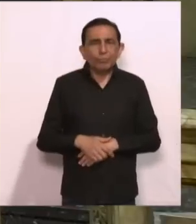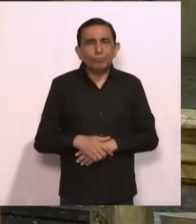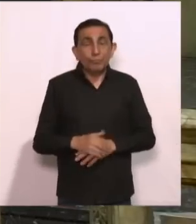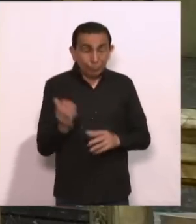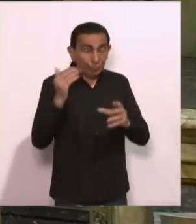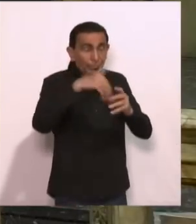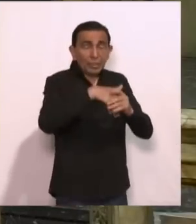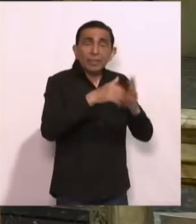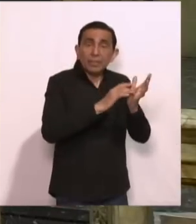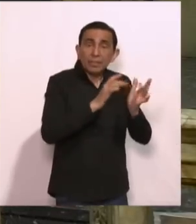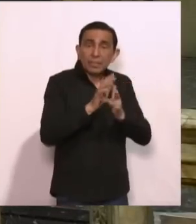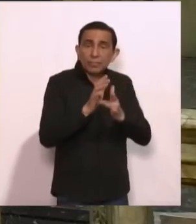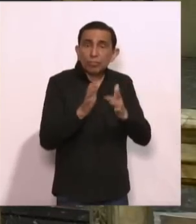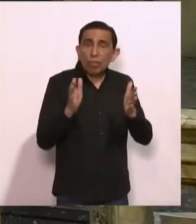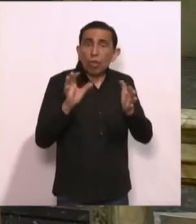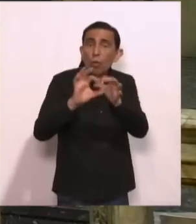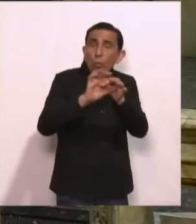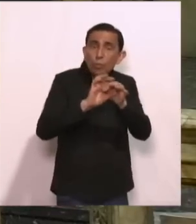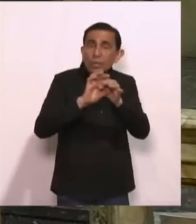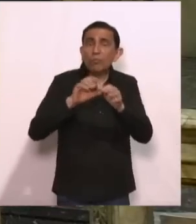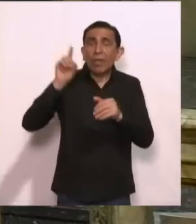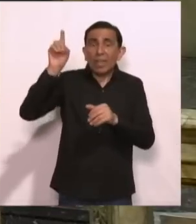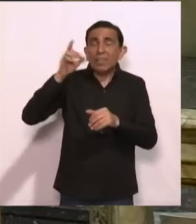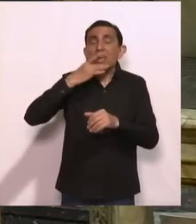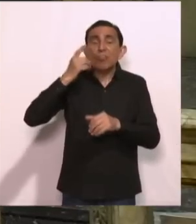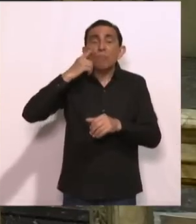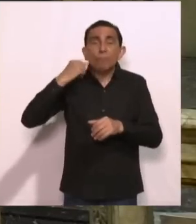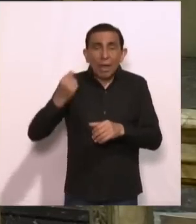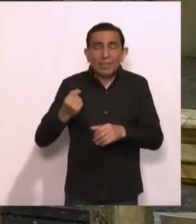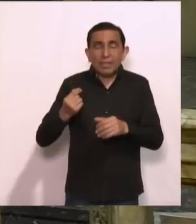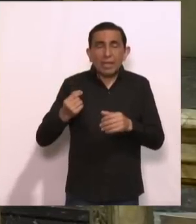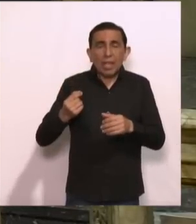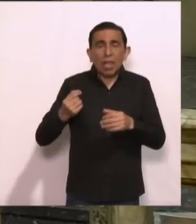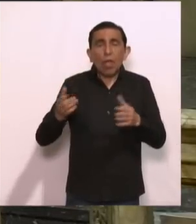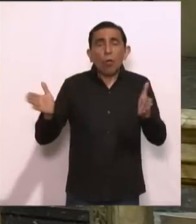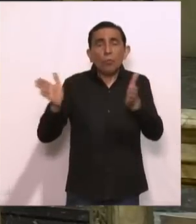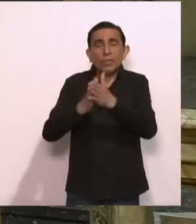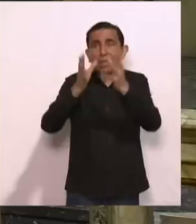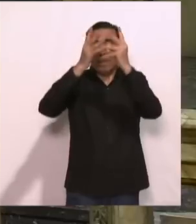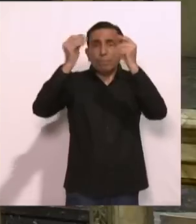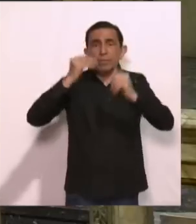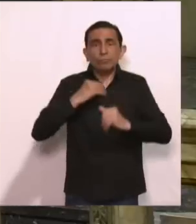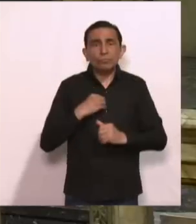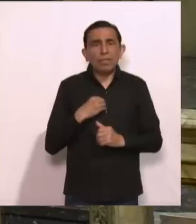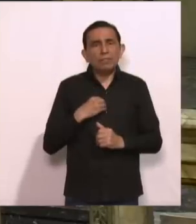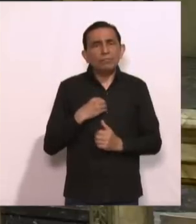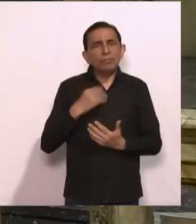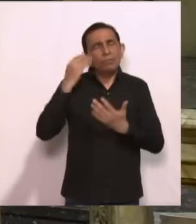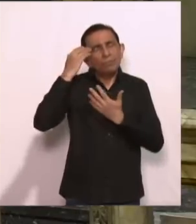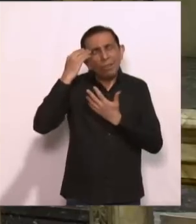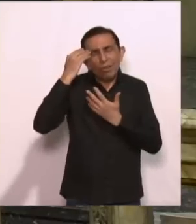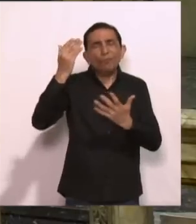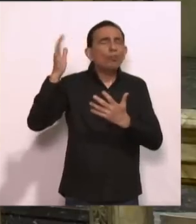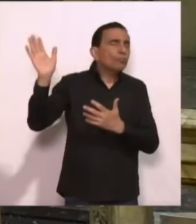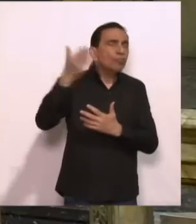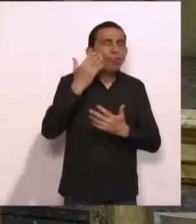Por Cristo, con Él y en Él, a ti Dios Padre omnipotente, en la unidad del Espíritu Santo, todo